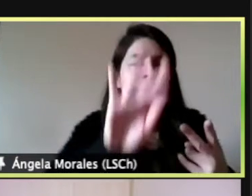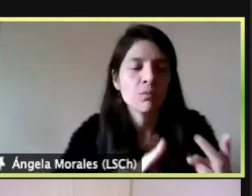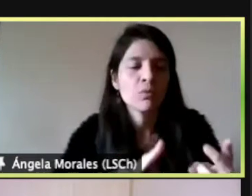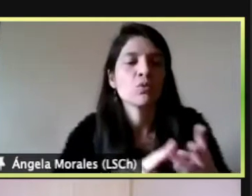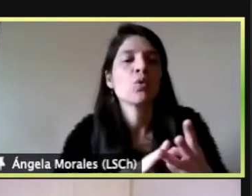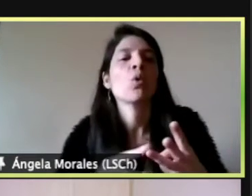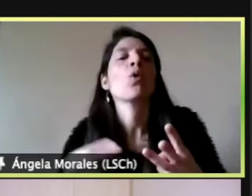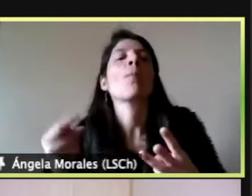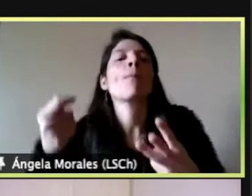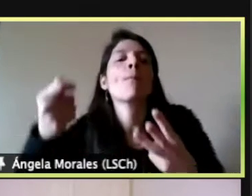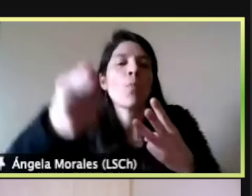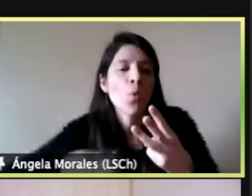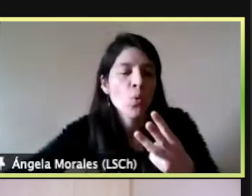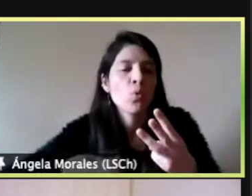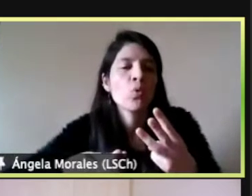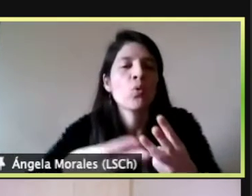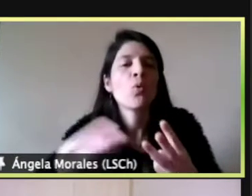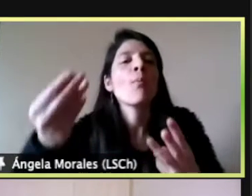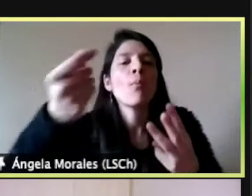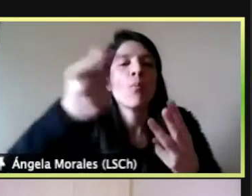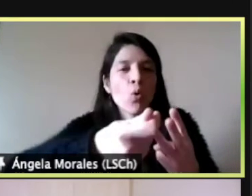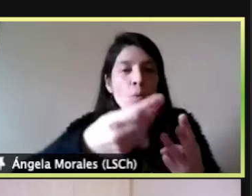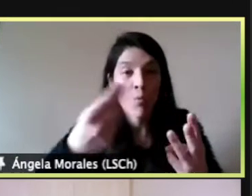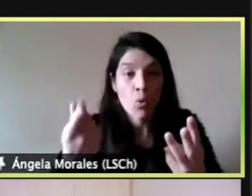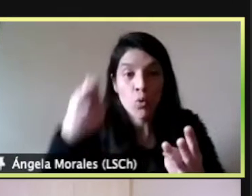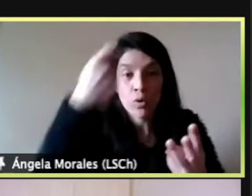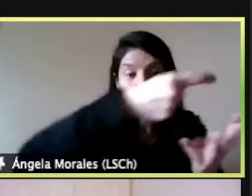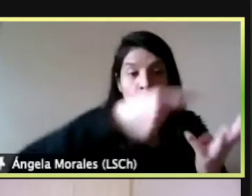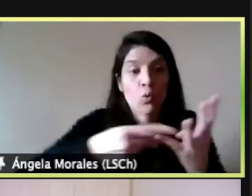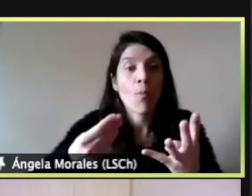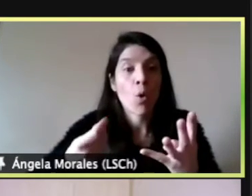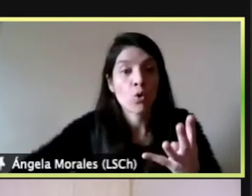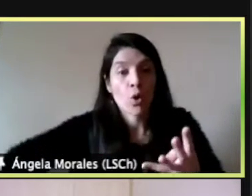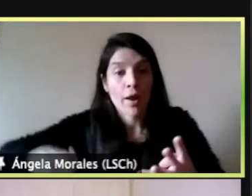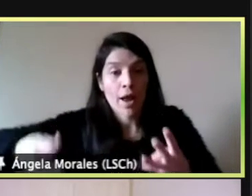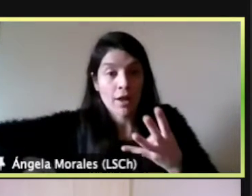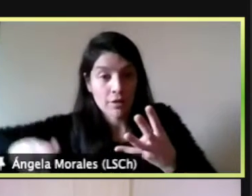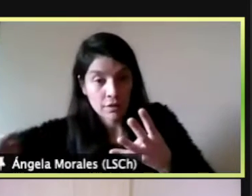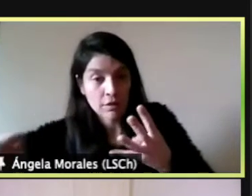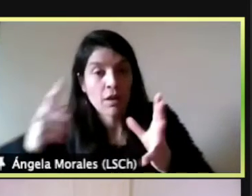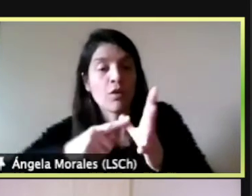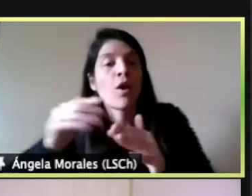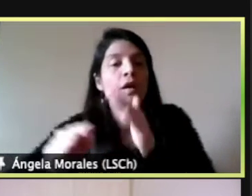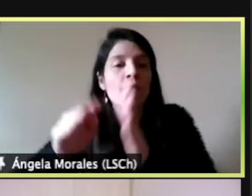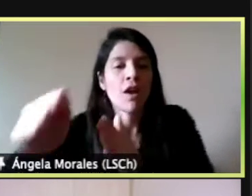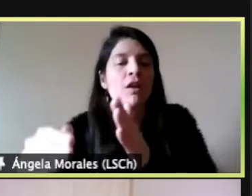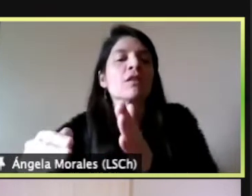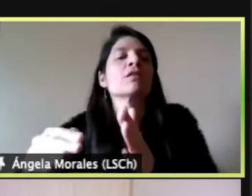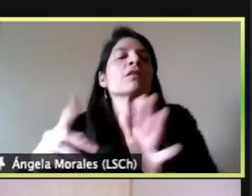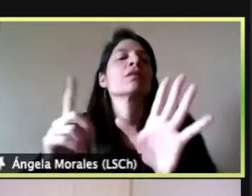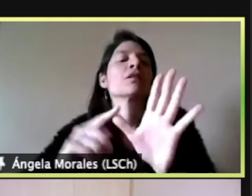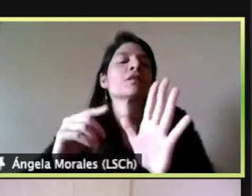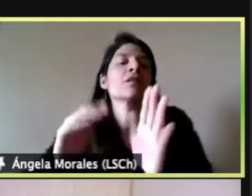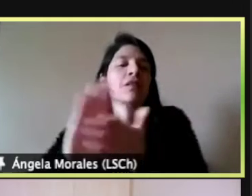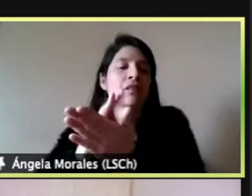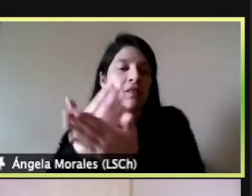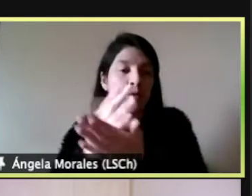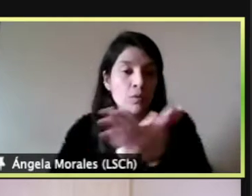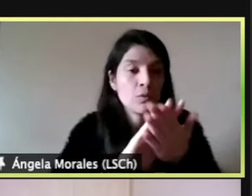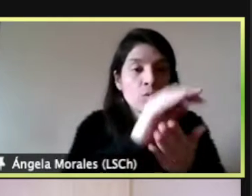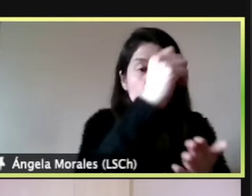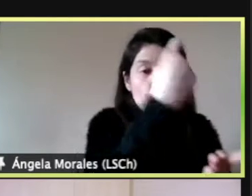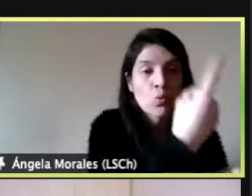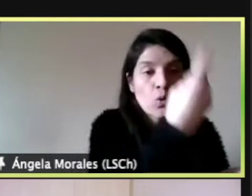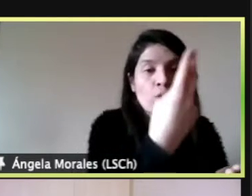gastado, avance y estado. Vamos a buscar cada uno. Entonces tenemos columna 1, 2, 3, 4,